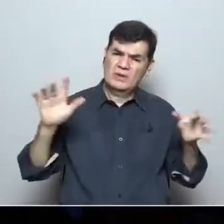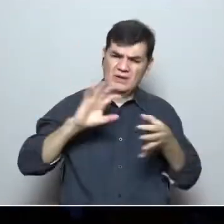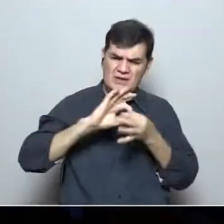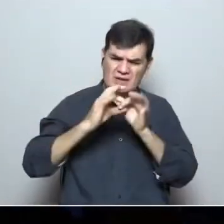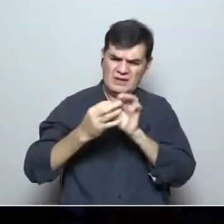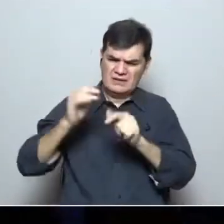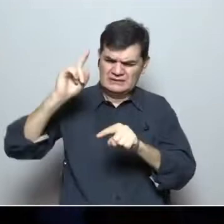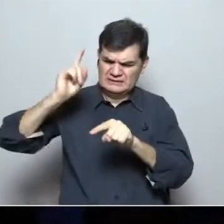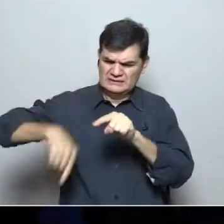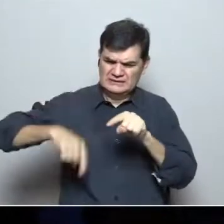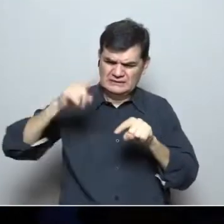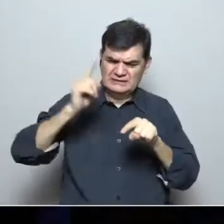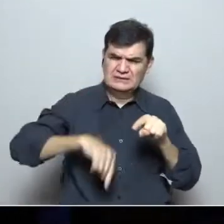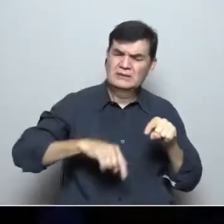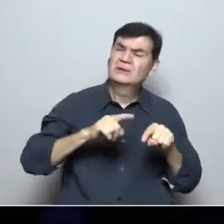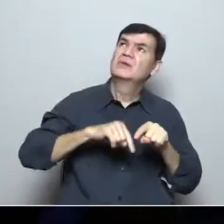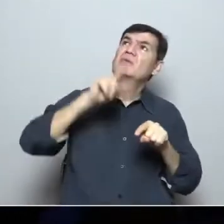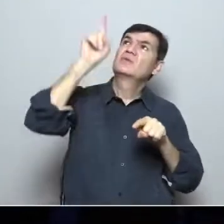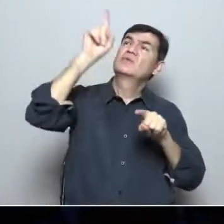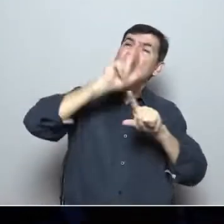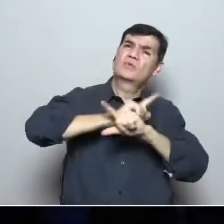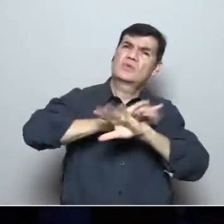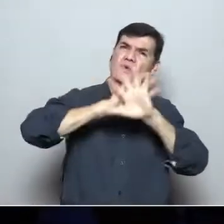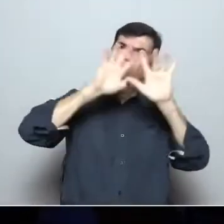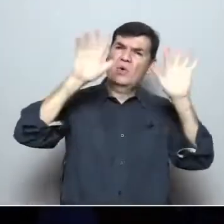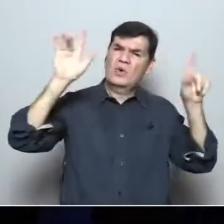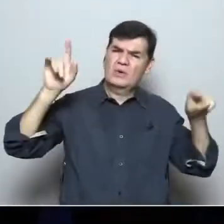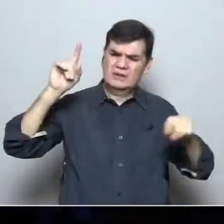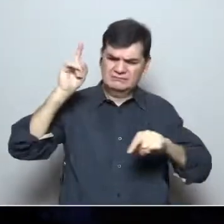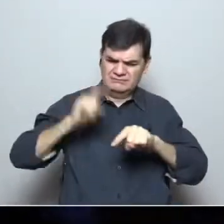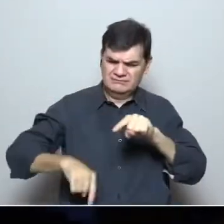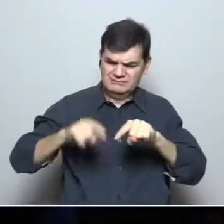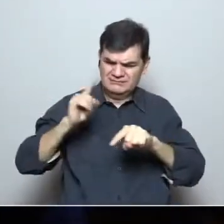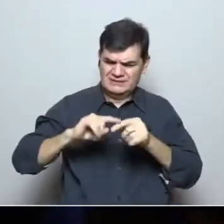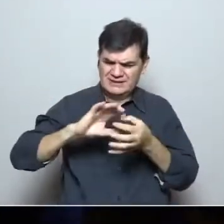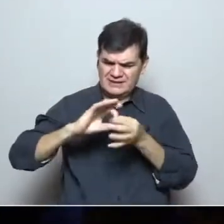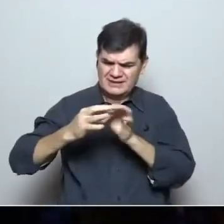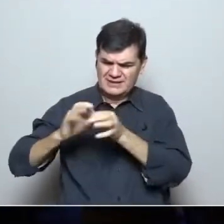rompen. En tu gloria cadenas se rompen.